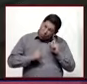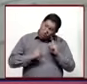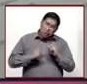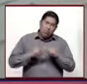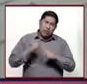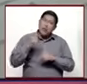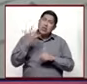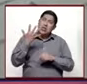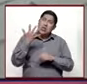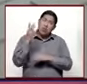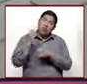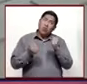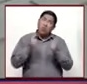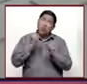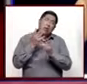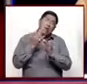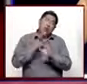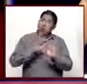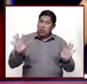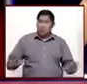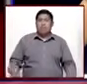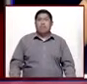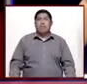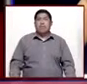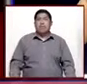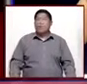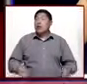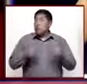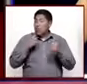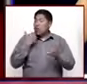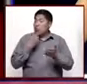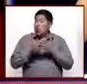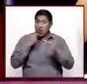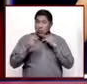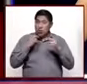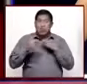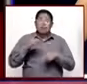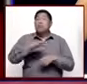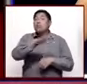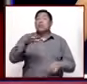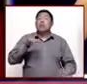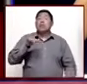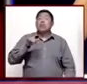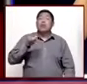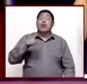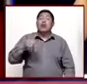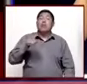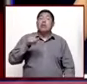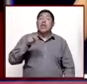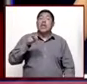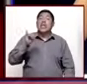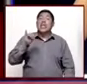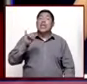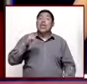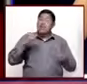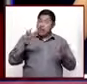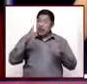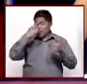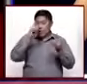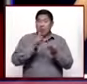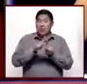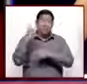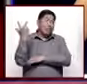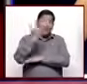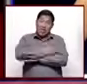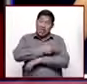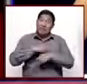máximo 5 vehículos. Bueno, y hay buenas noticias porque en Yapacaní hay acuerdos y es por eso que después de